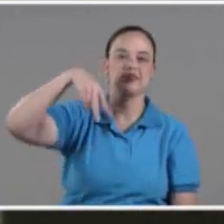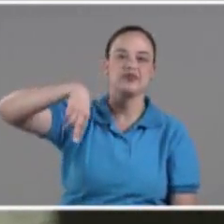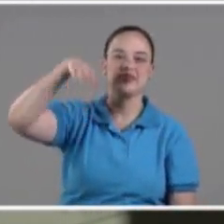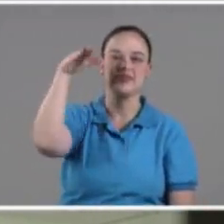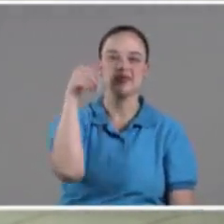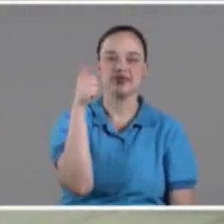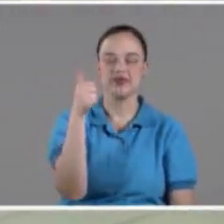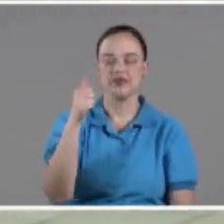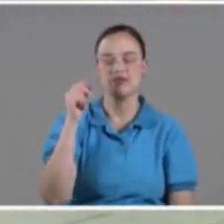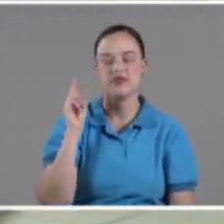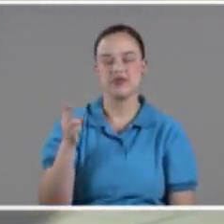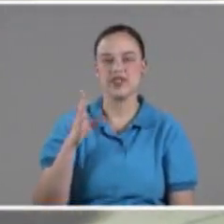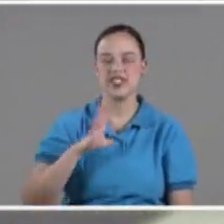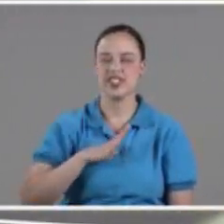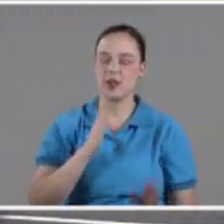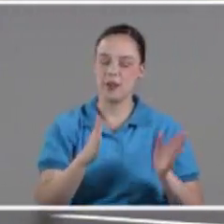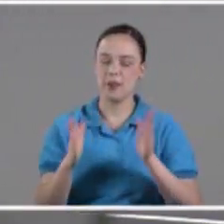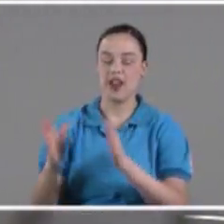al baño